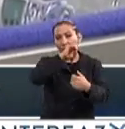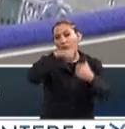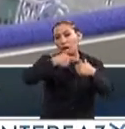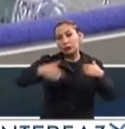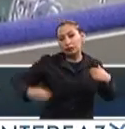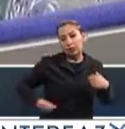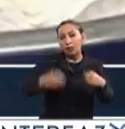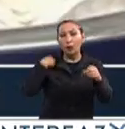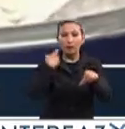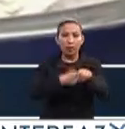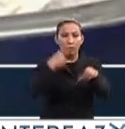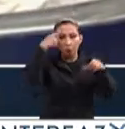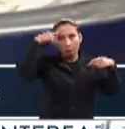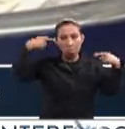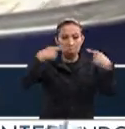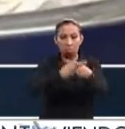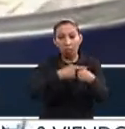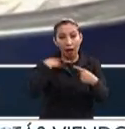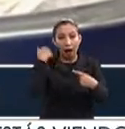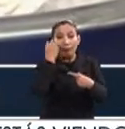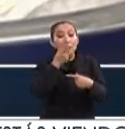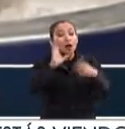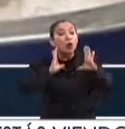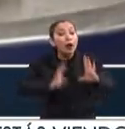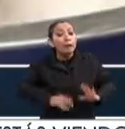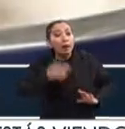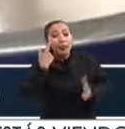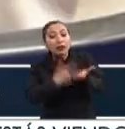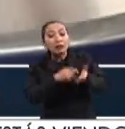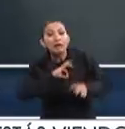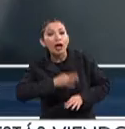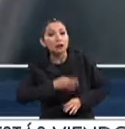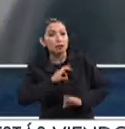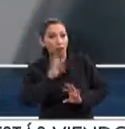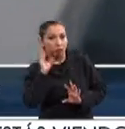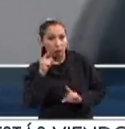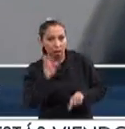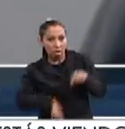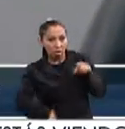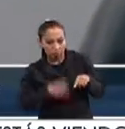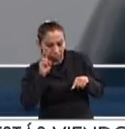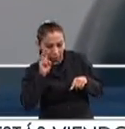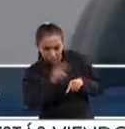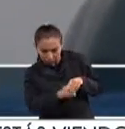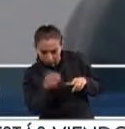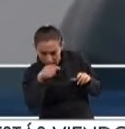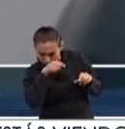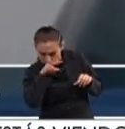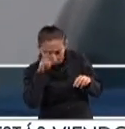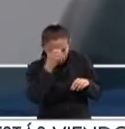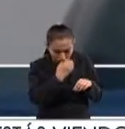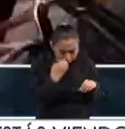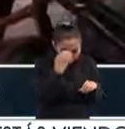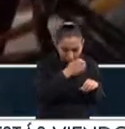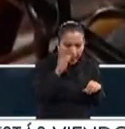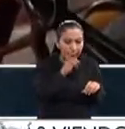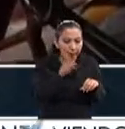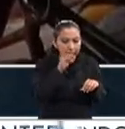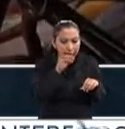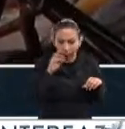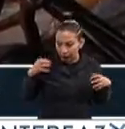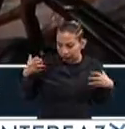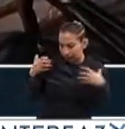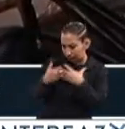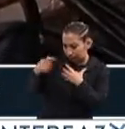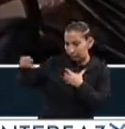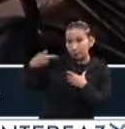determina que el paciente no tenga alguna infección activa, obviamente las causas de la muerte, y una vez más se hacen pruebas de